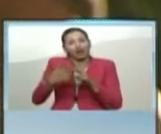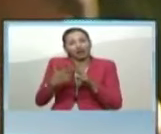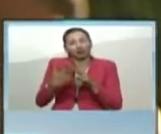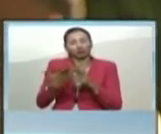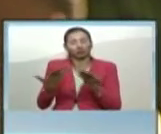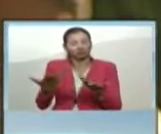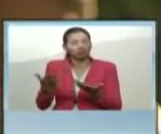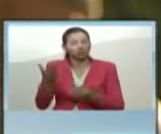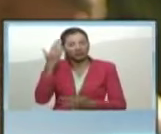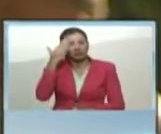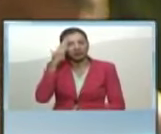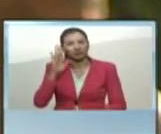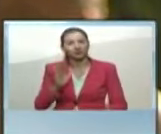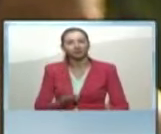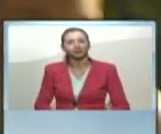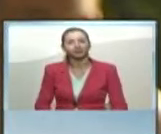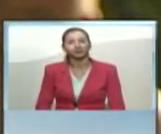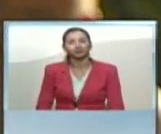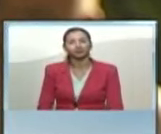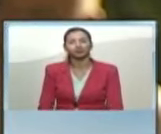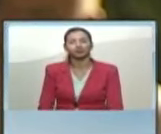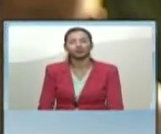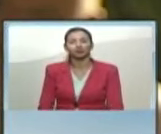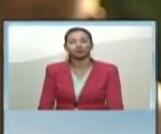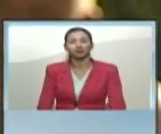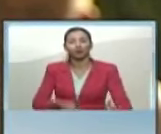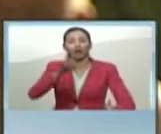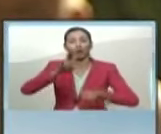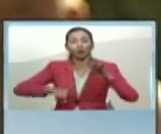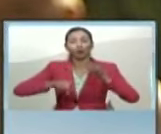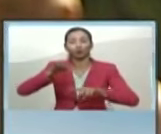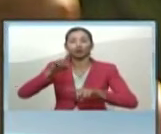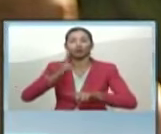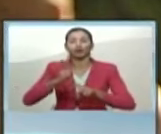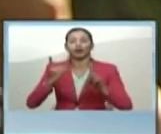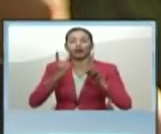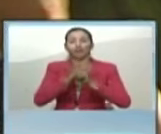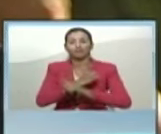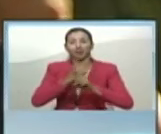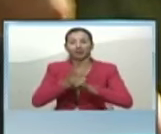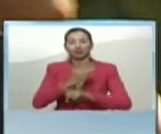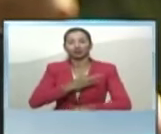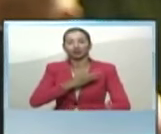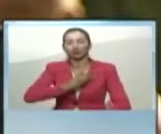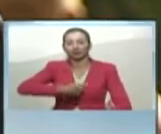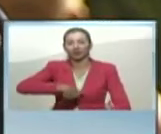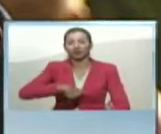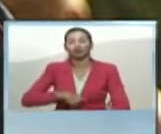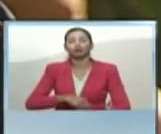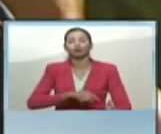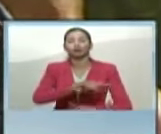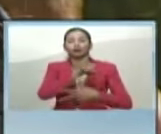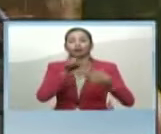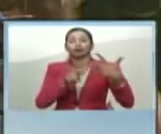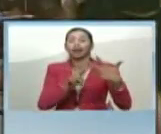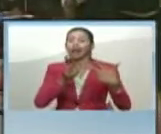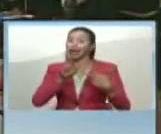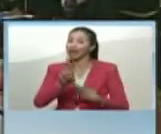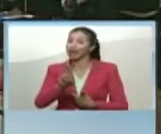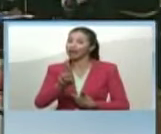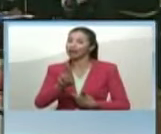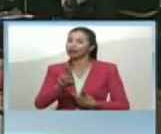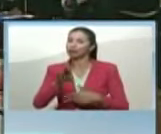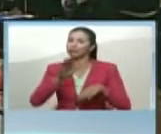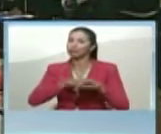sector. Bueno, hay cosas que hay que rectificar, presidente. Hay que aplicar las 3 R.